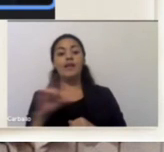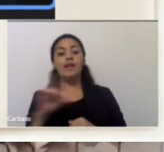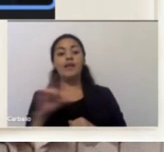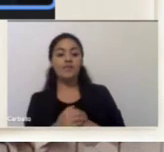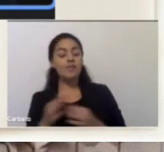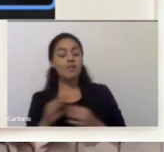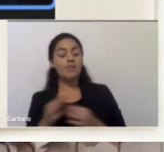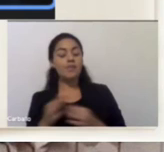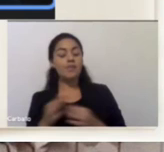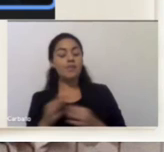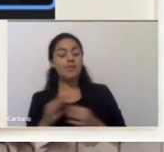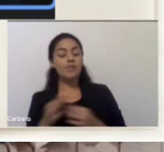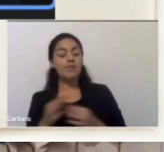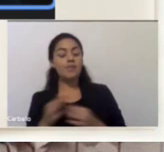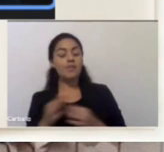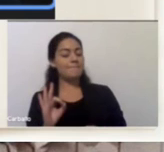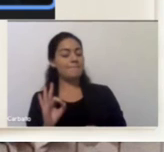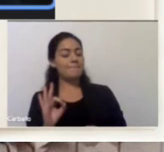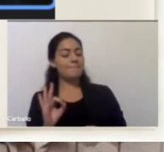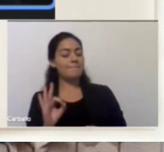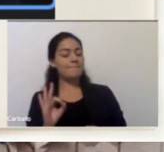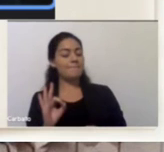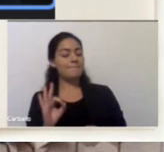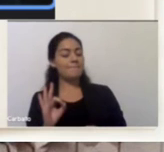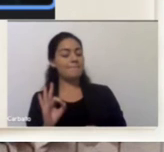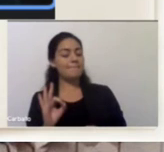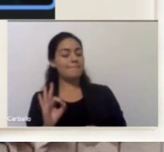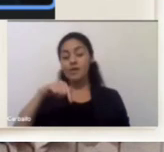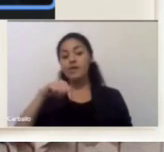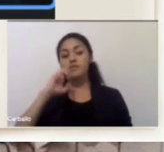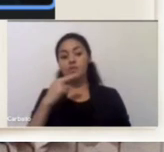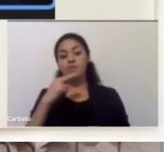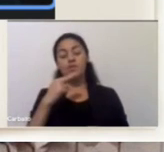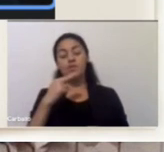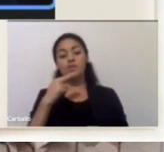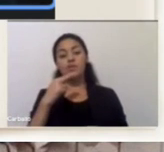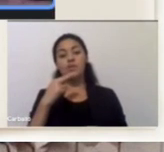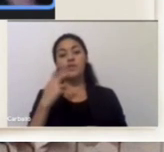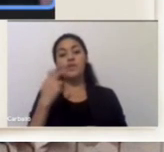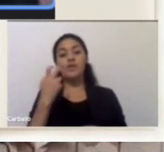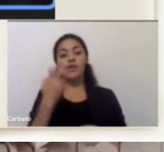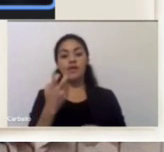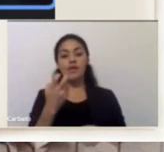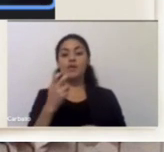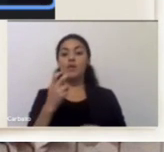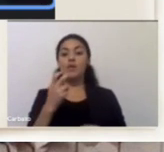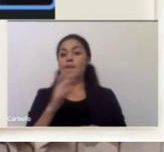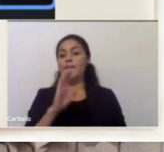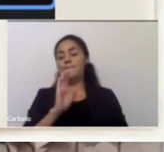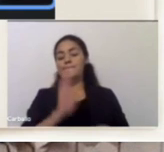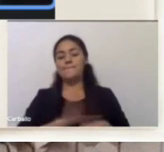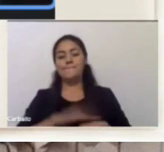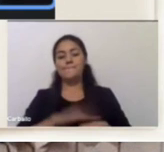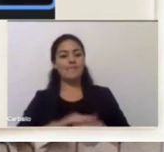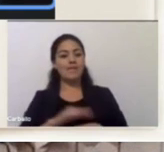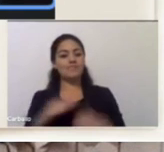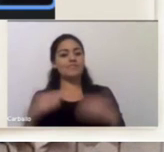manera mucho más entendible para todos tipos de